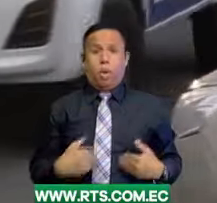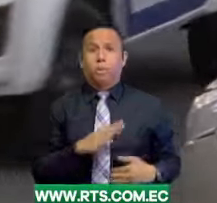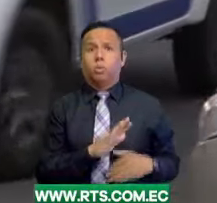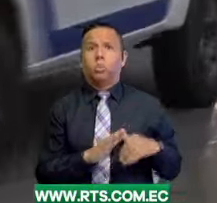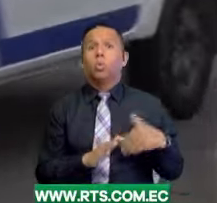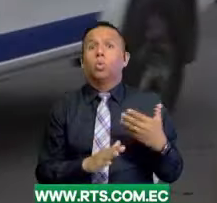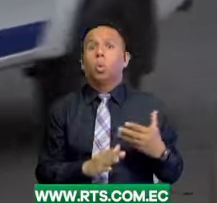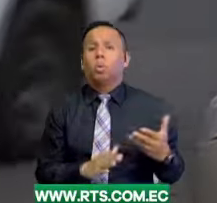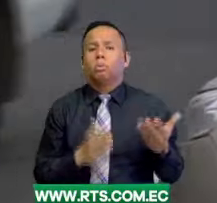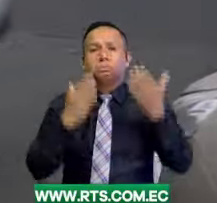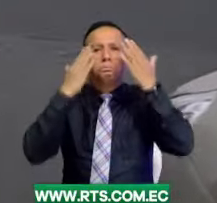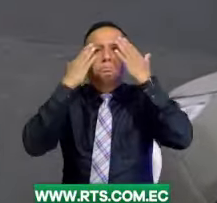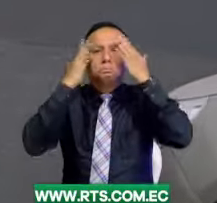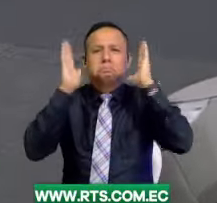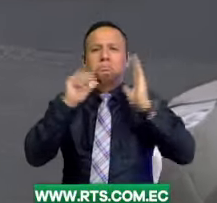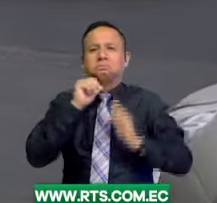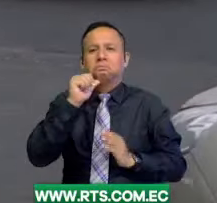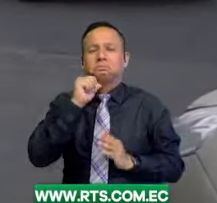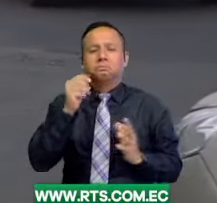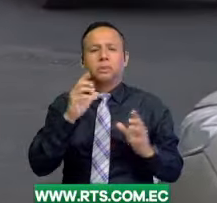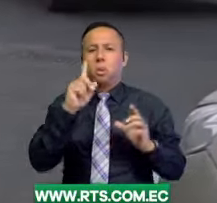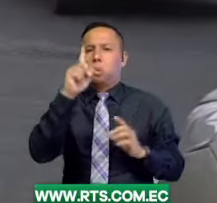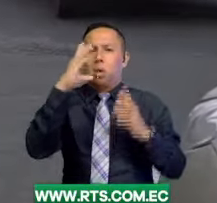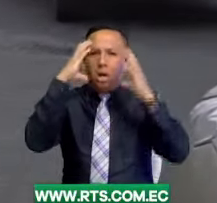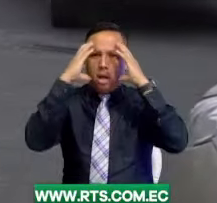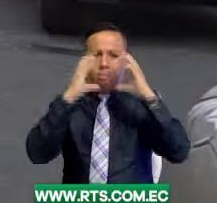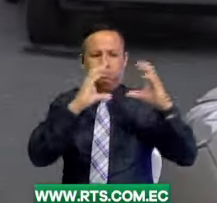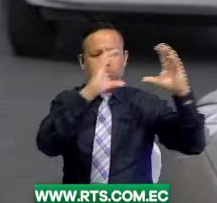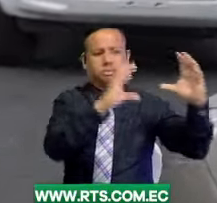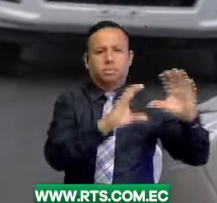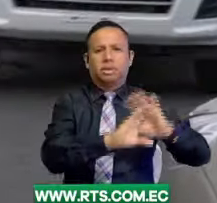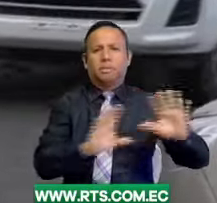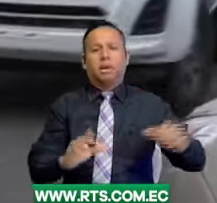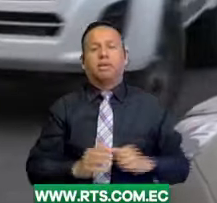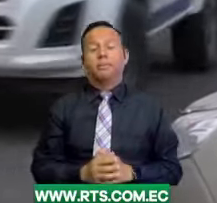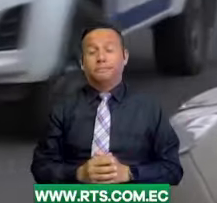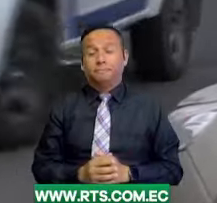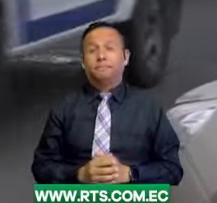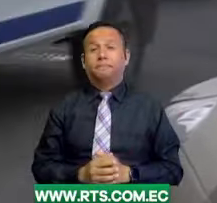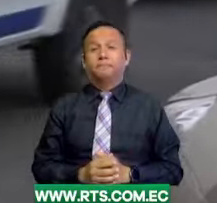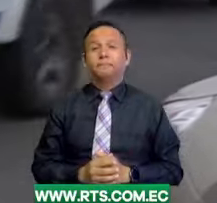encontrado por las autoridades, informó Martín Soto.